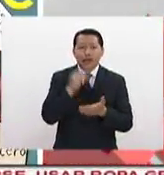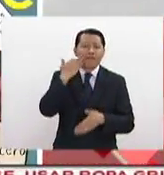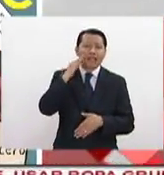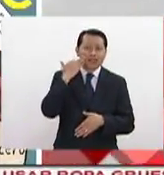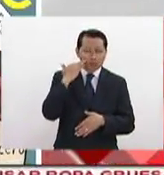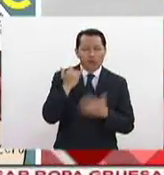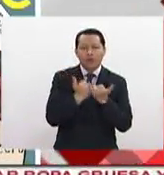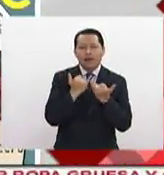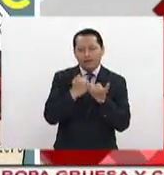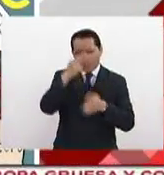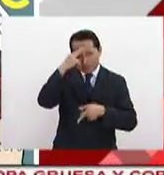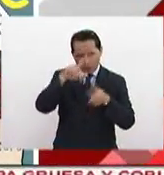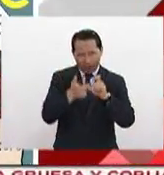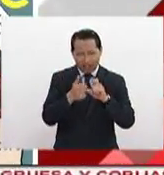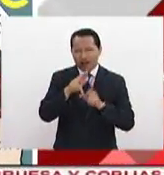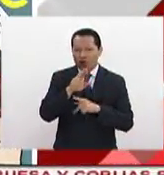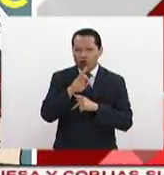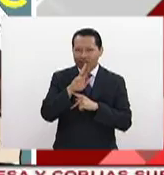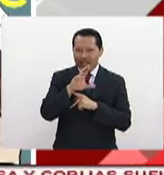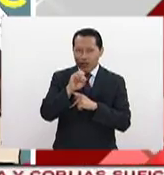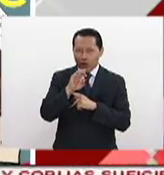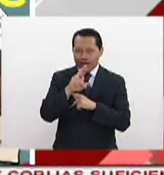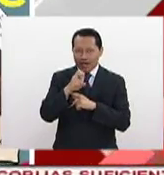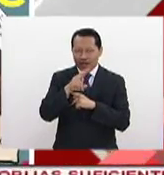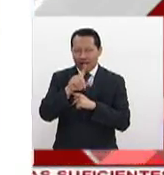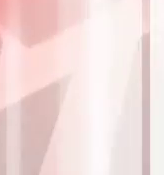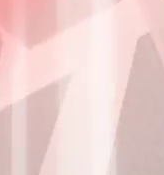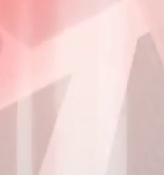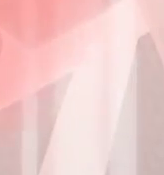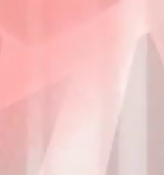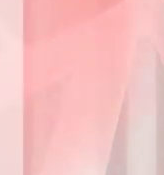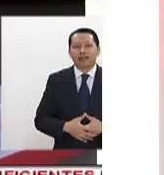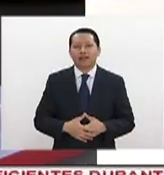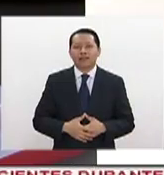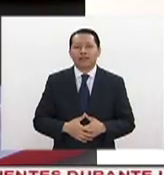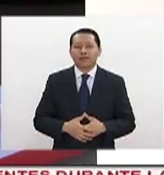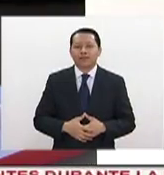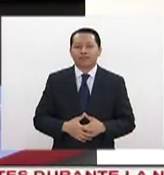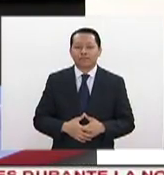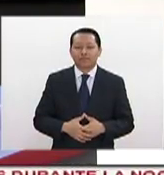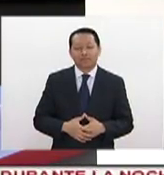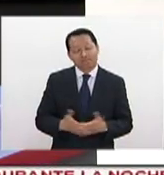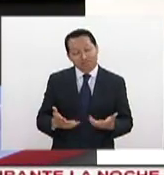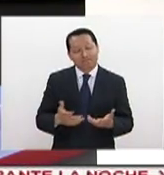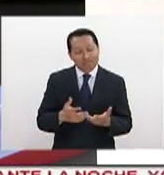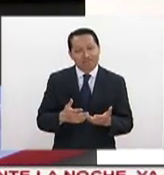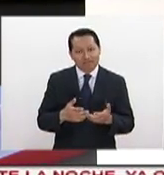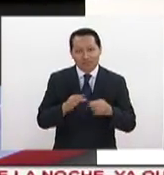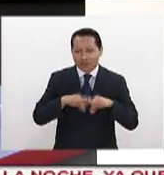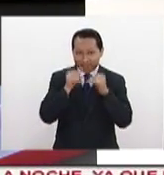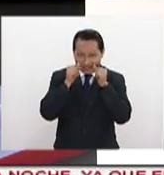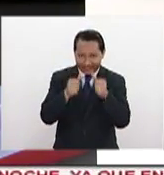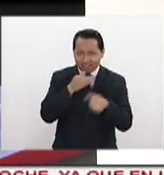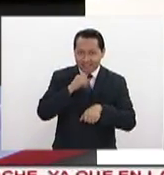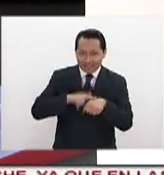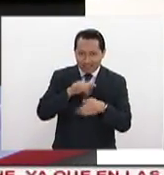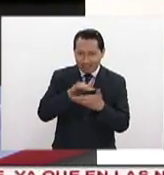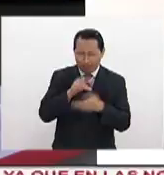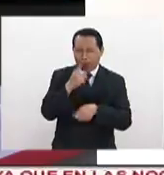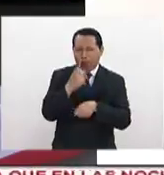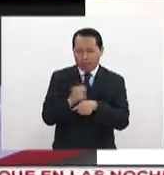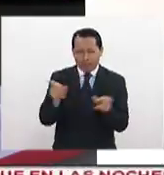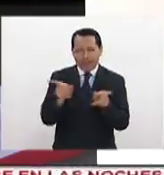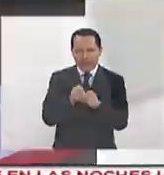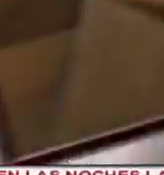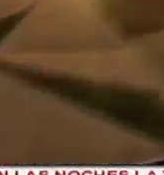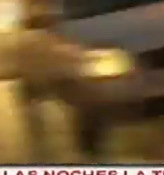Facebook. Para México al Día, Rufino Enríquez González. No nos perdemos este Festival de la Lectura. Vamos a nuestro primer